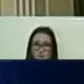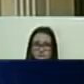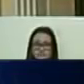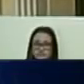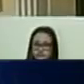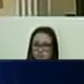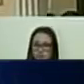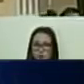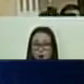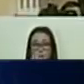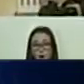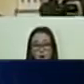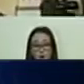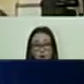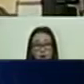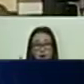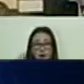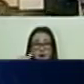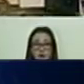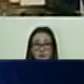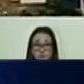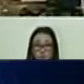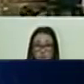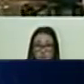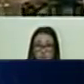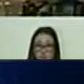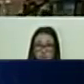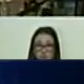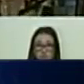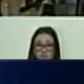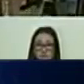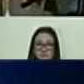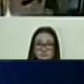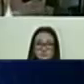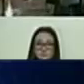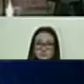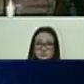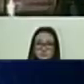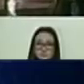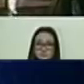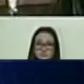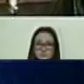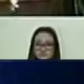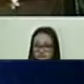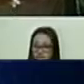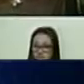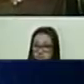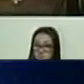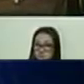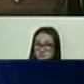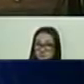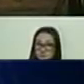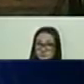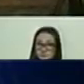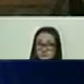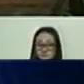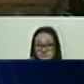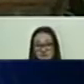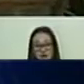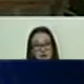despliegue el cronograma electoral. He recibido la respuesta positiva del Consejo Nacional